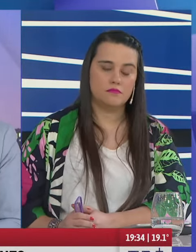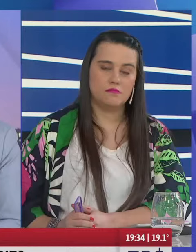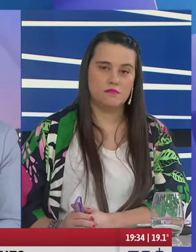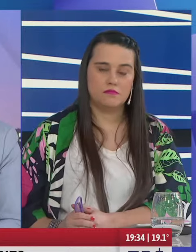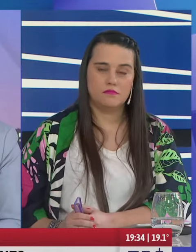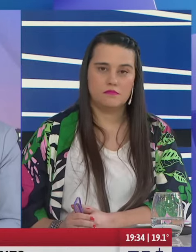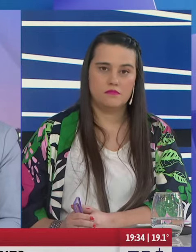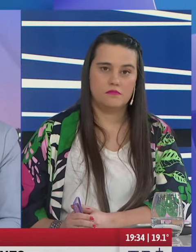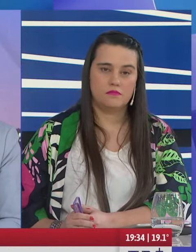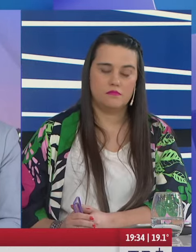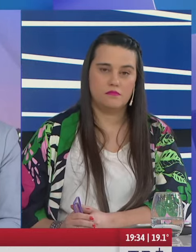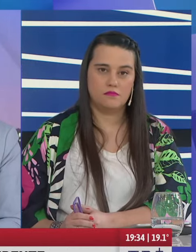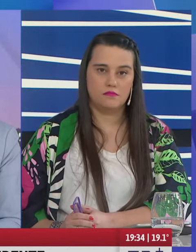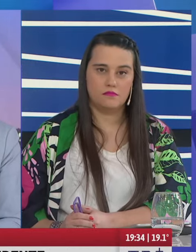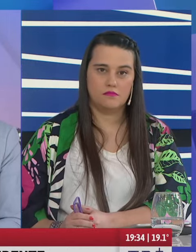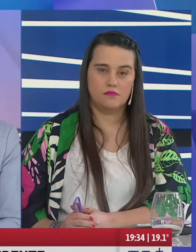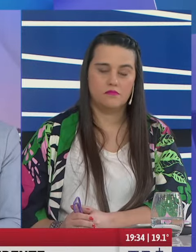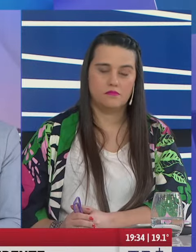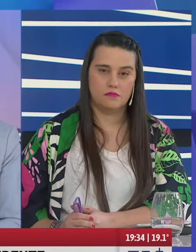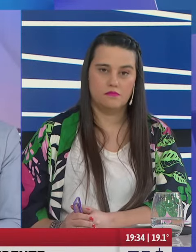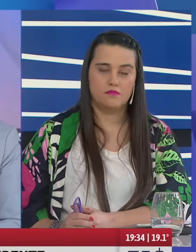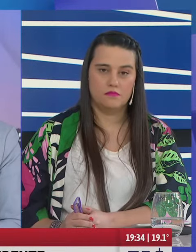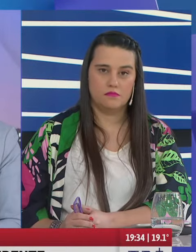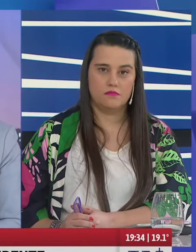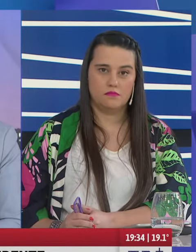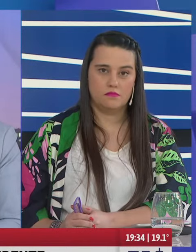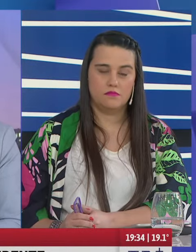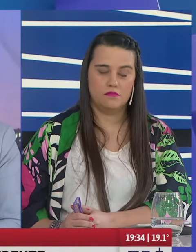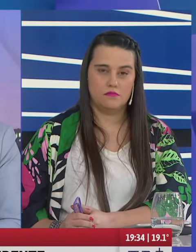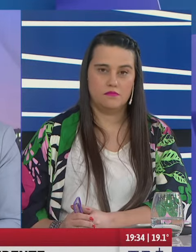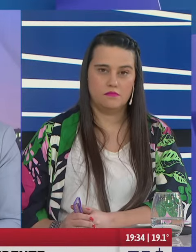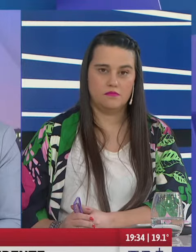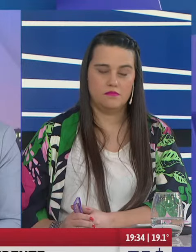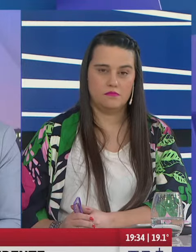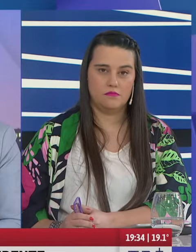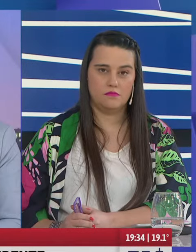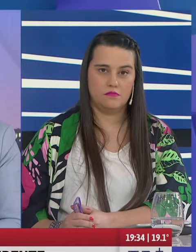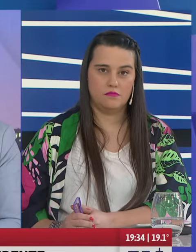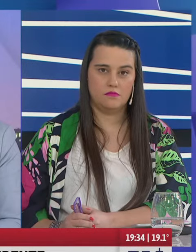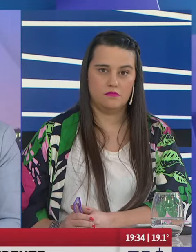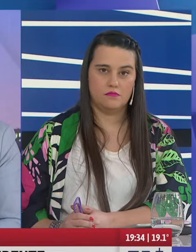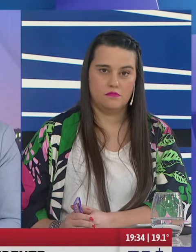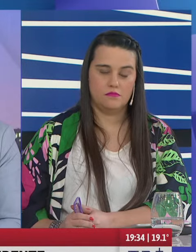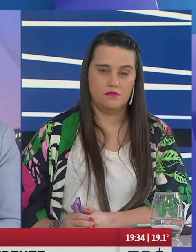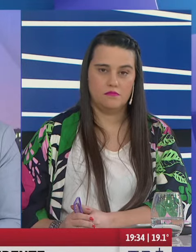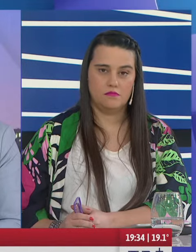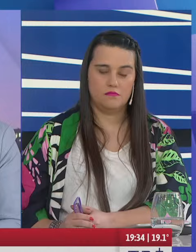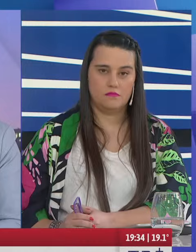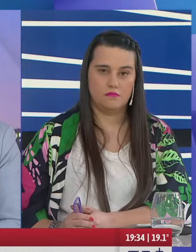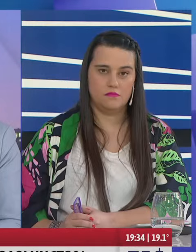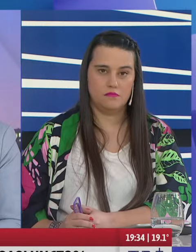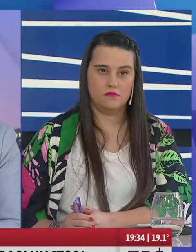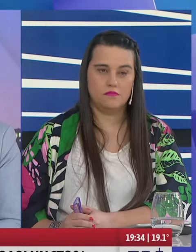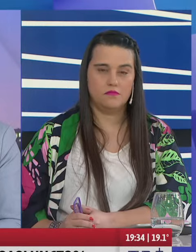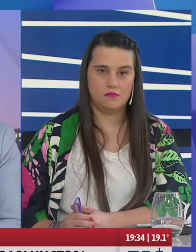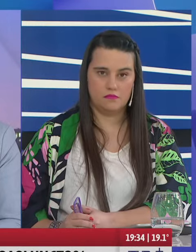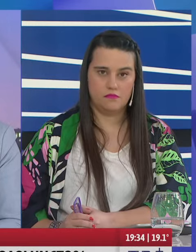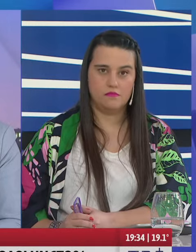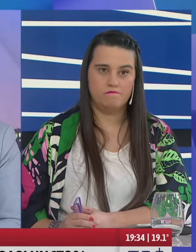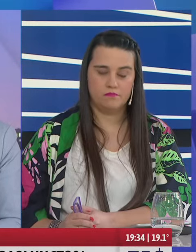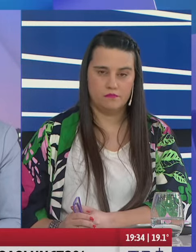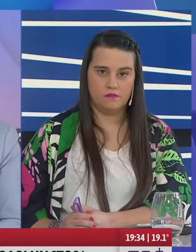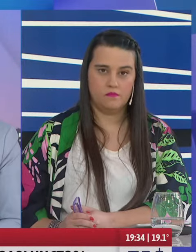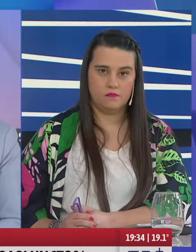por senador, el promedio son 17 asesores por senador. Sin embargo, por ejemplo, el Bloque por la Justicia Social